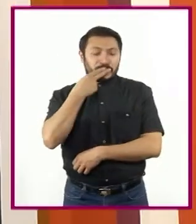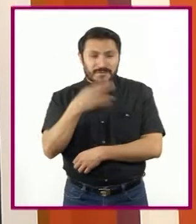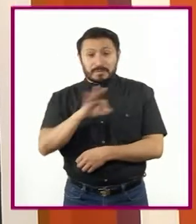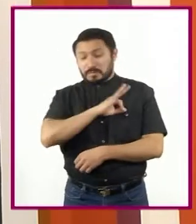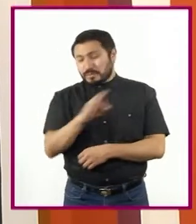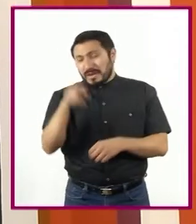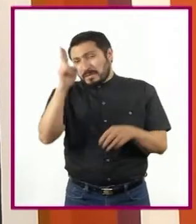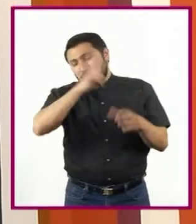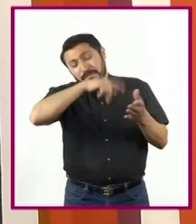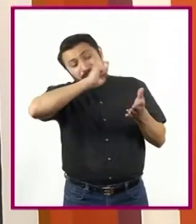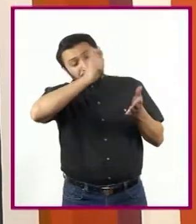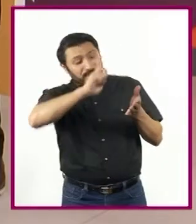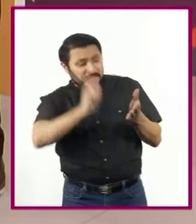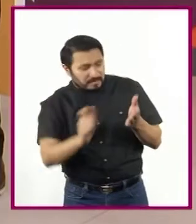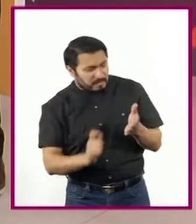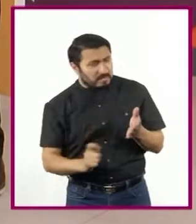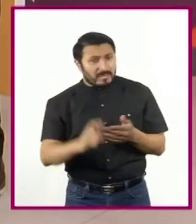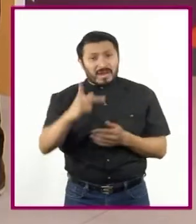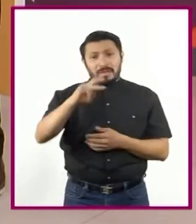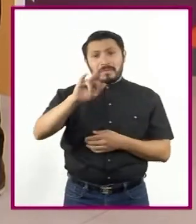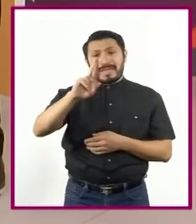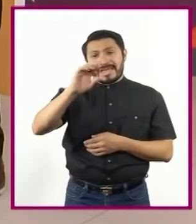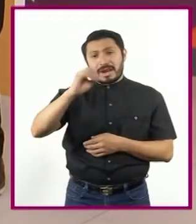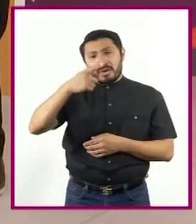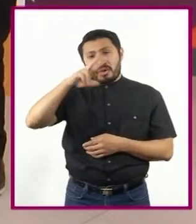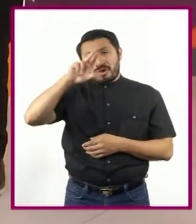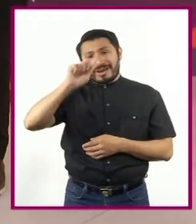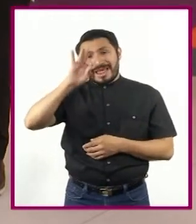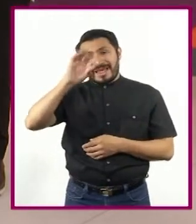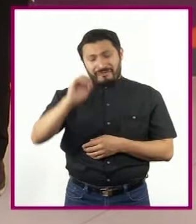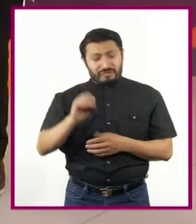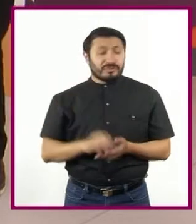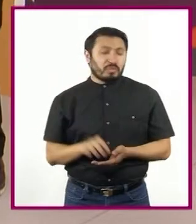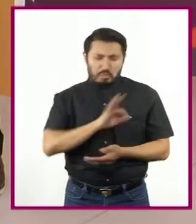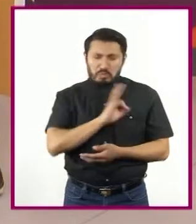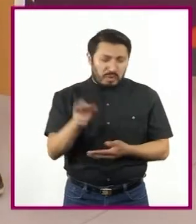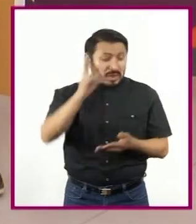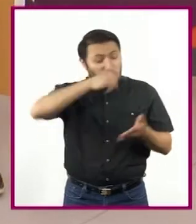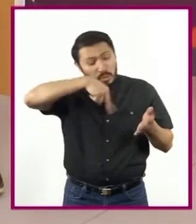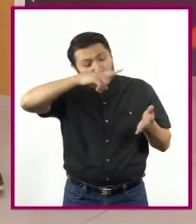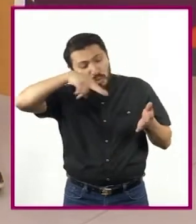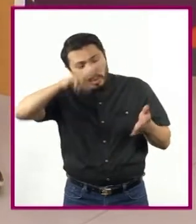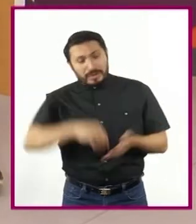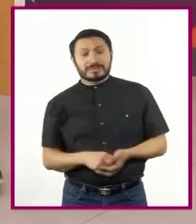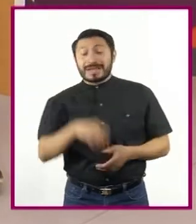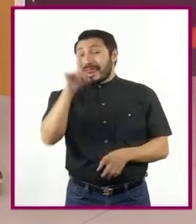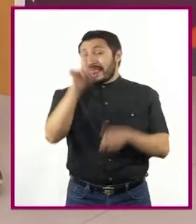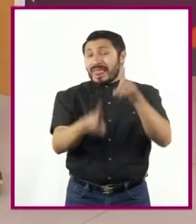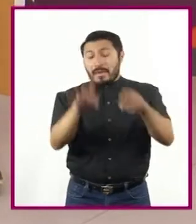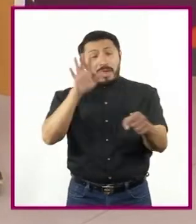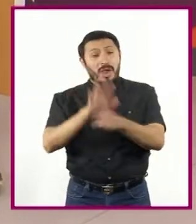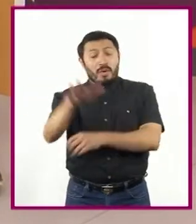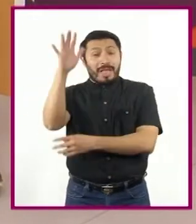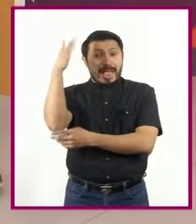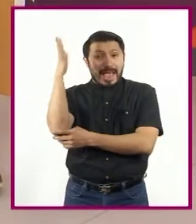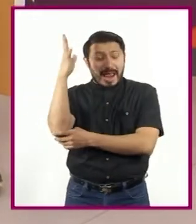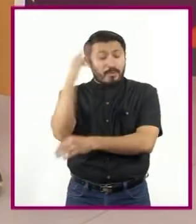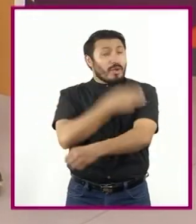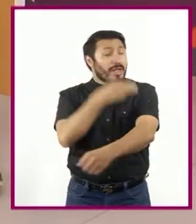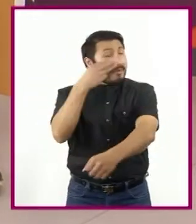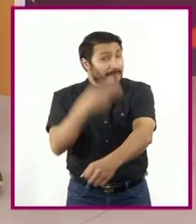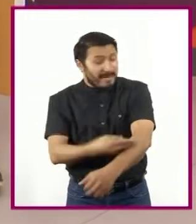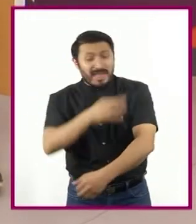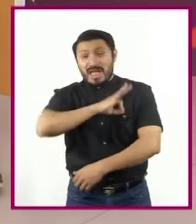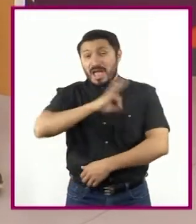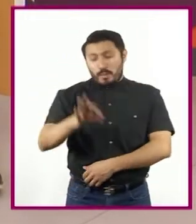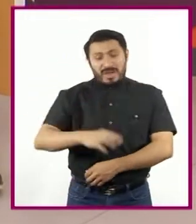con un pirógrafo y personalizarlo. Dependiendo Del tipo de árbol del que provenga la madera puede